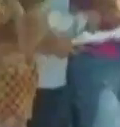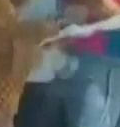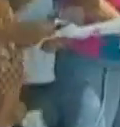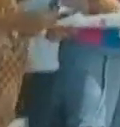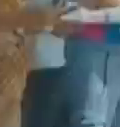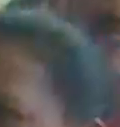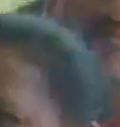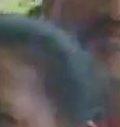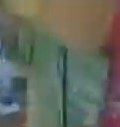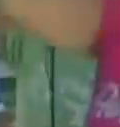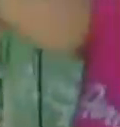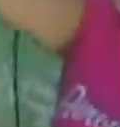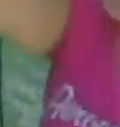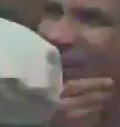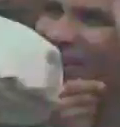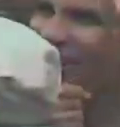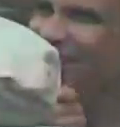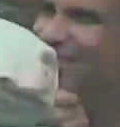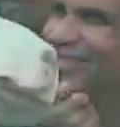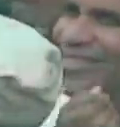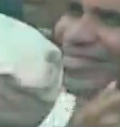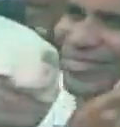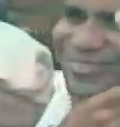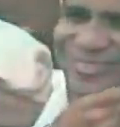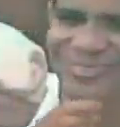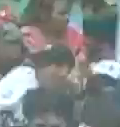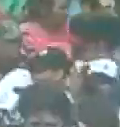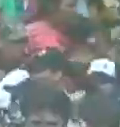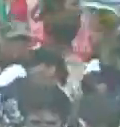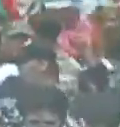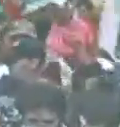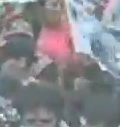perfecta este 30 de julio.